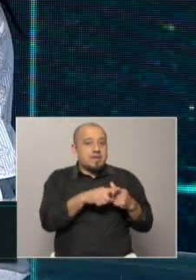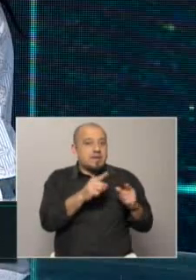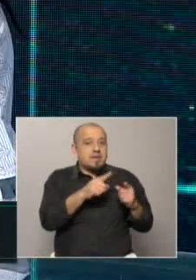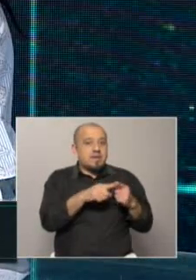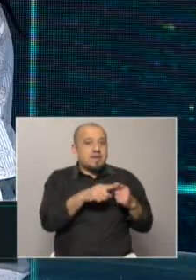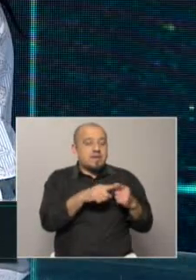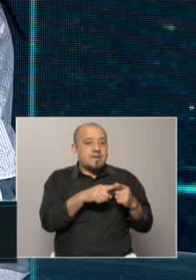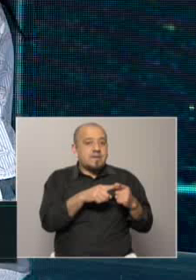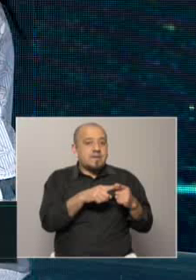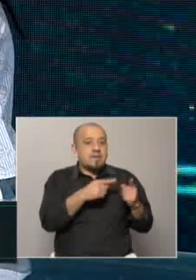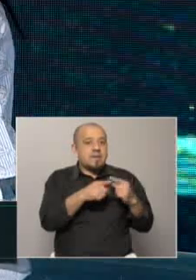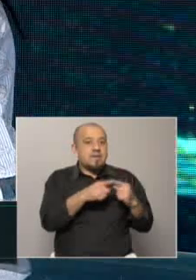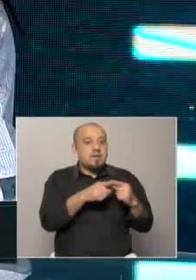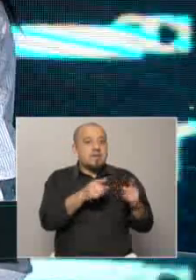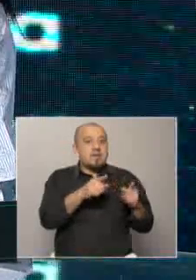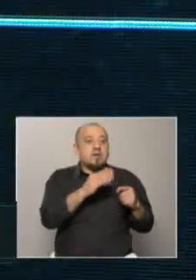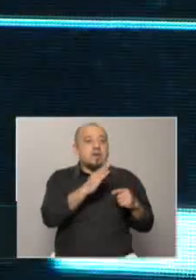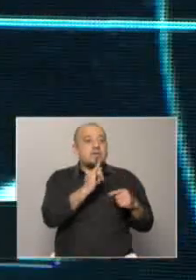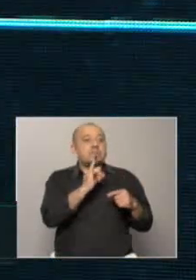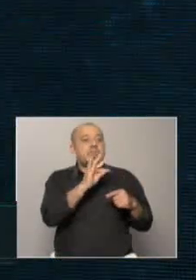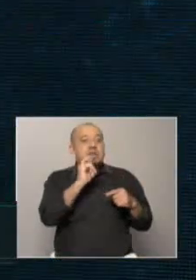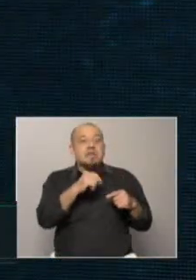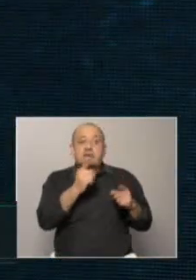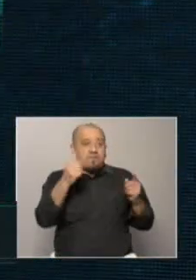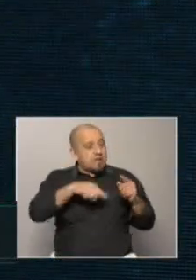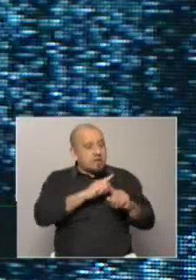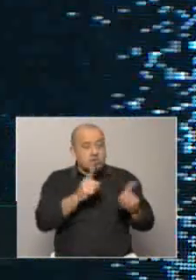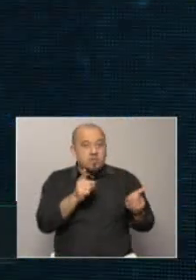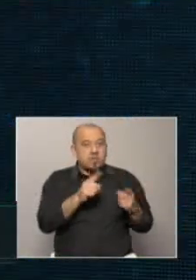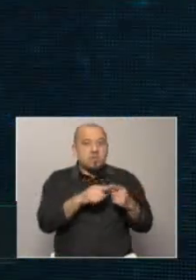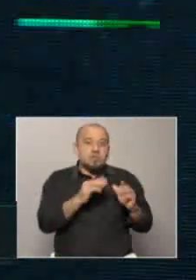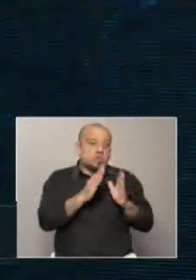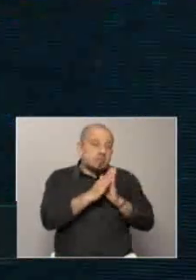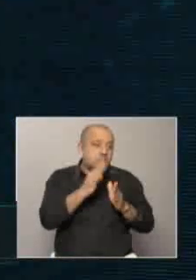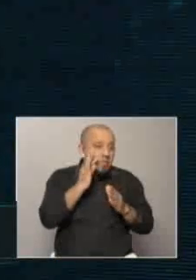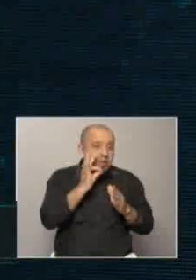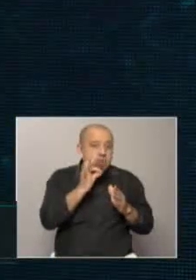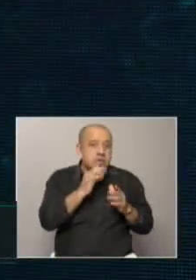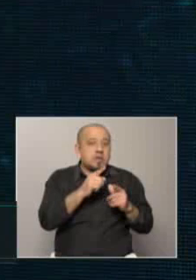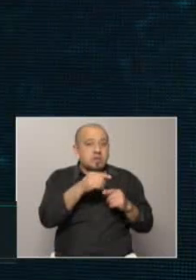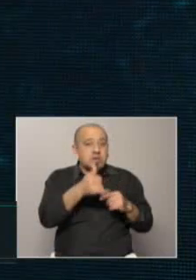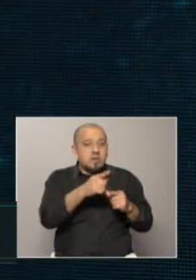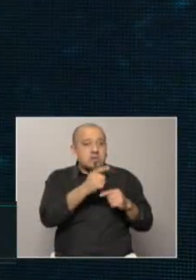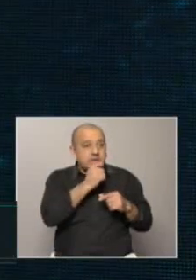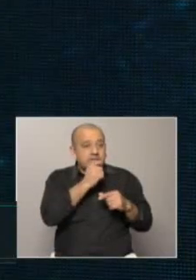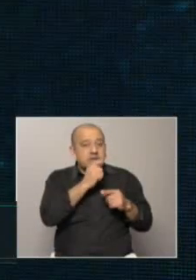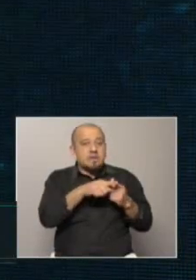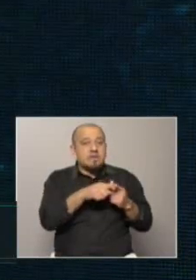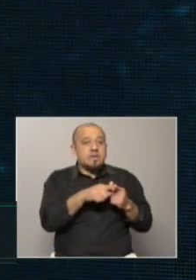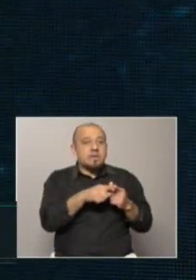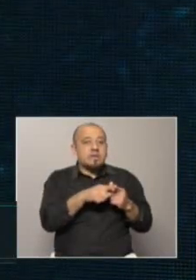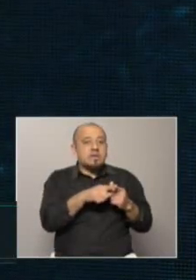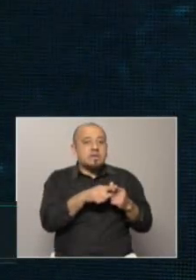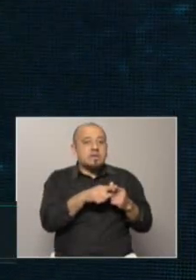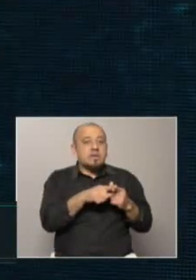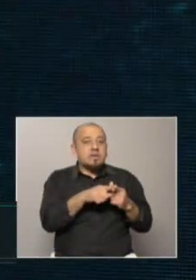después, el manager me dijo, mirá, Pity no vino, no va a venir, yo te pido mil disculpas, vos tenías una nota, eras vos que tenías una nota, no,